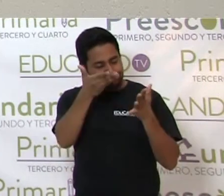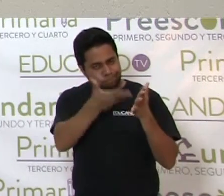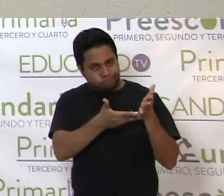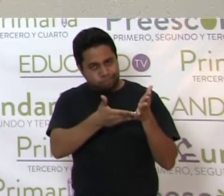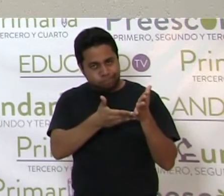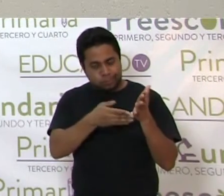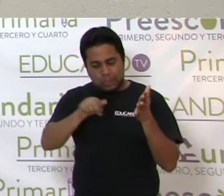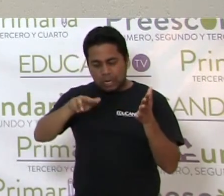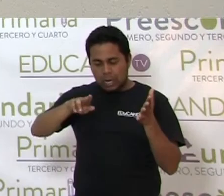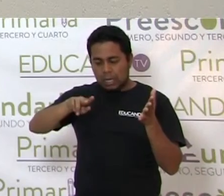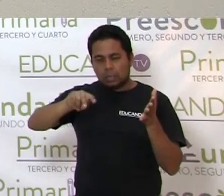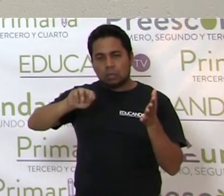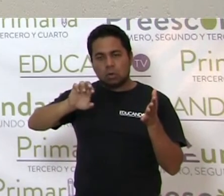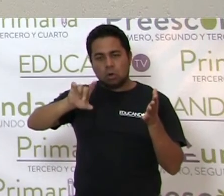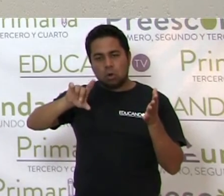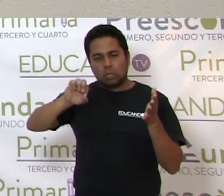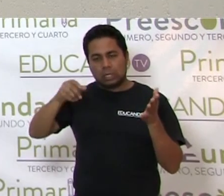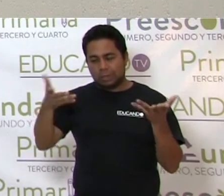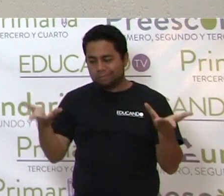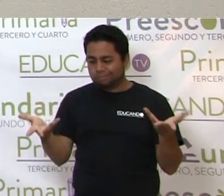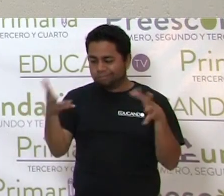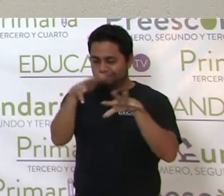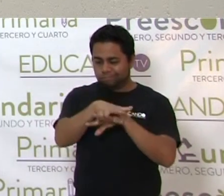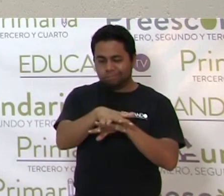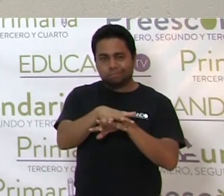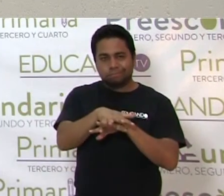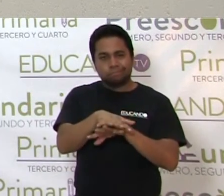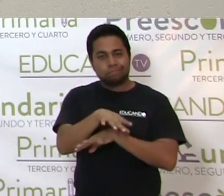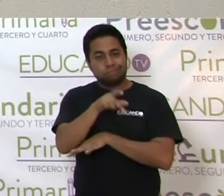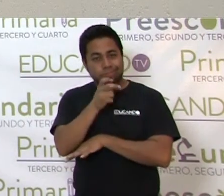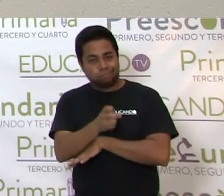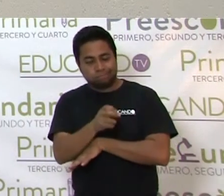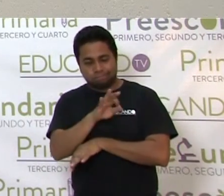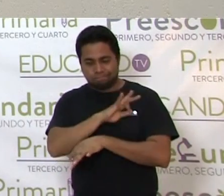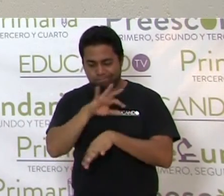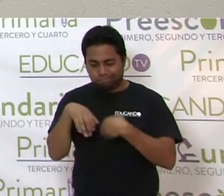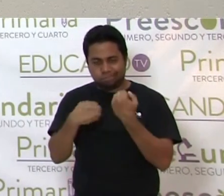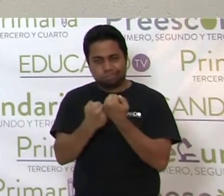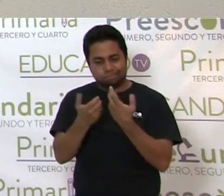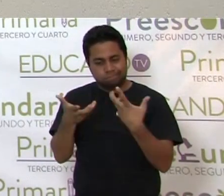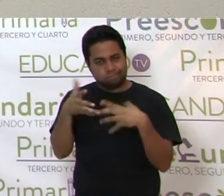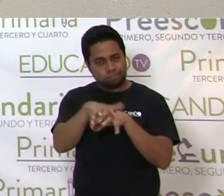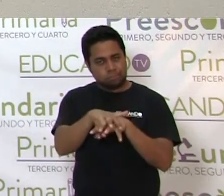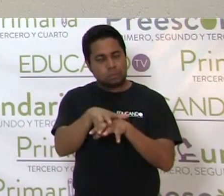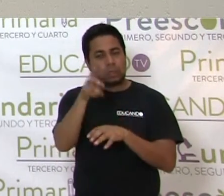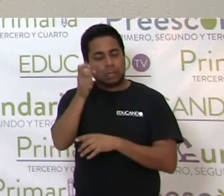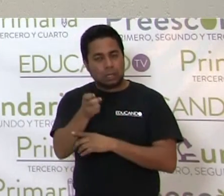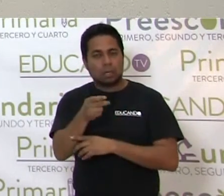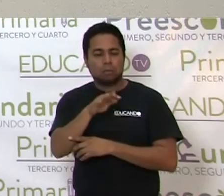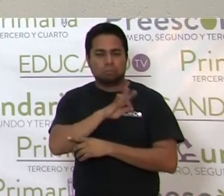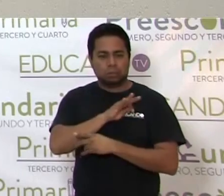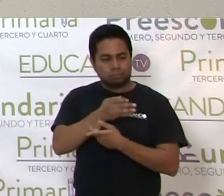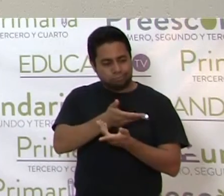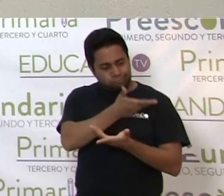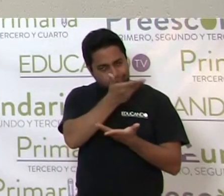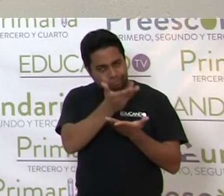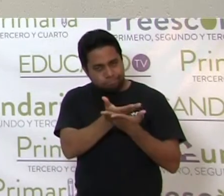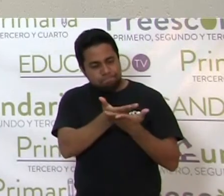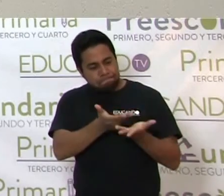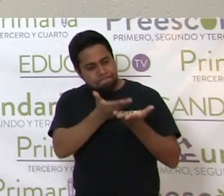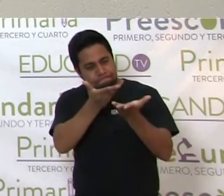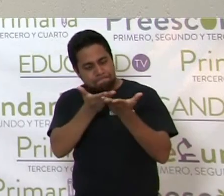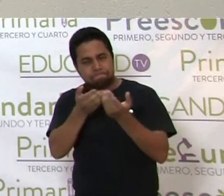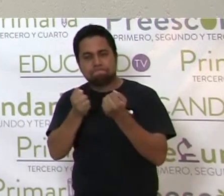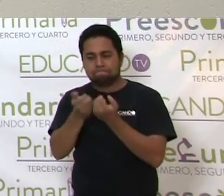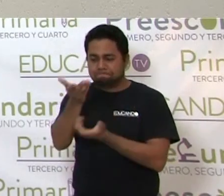su prólogo presentando su propia antología, la cual quiero que vayan a compartir con sus